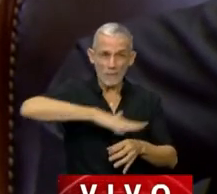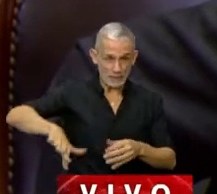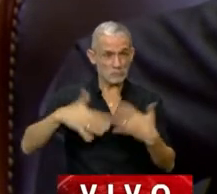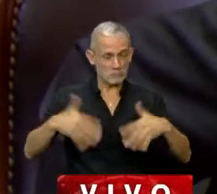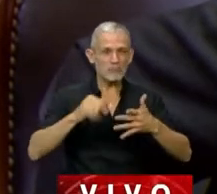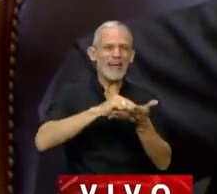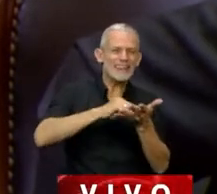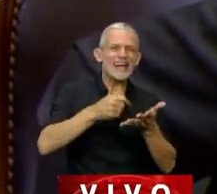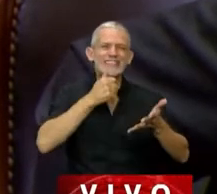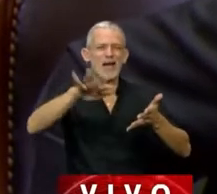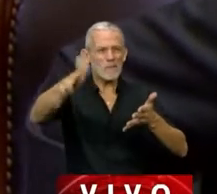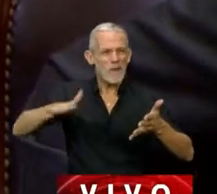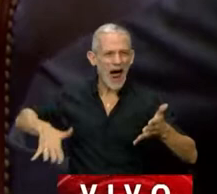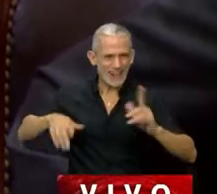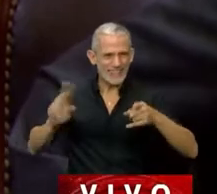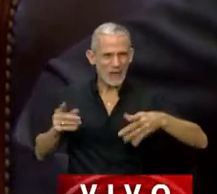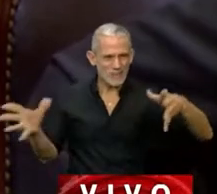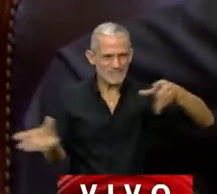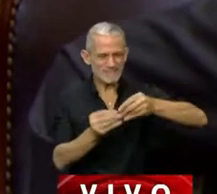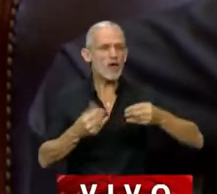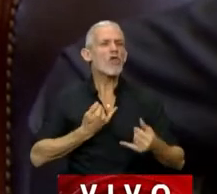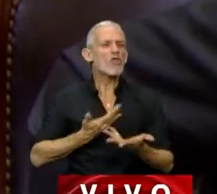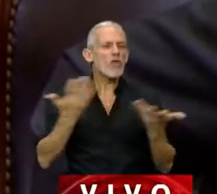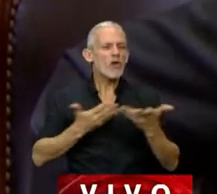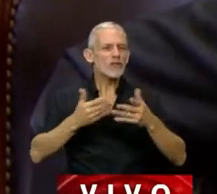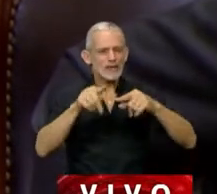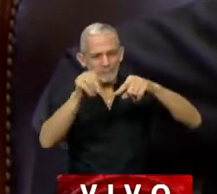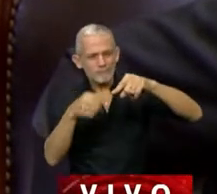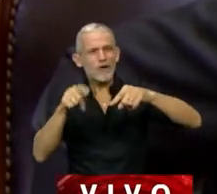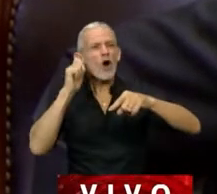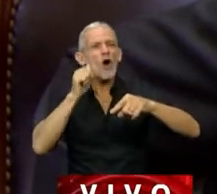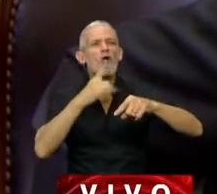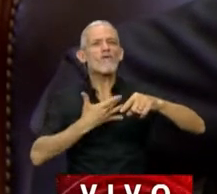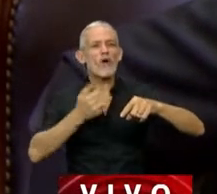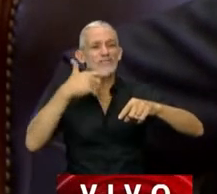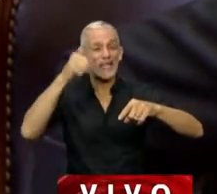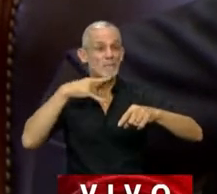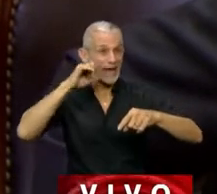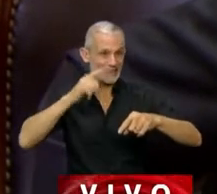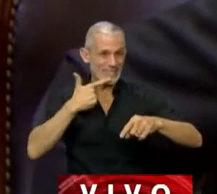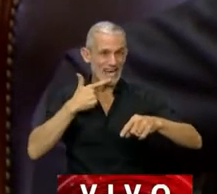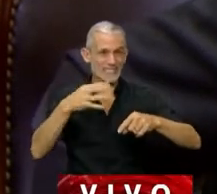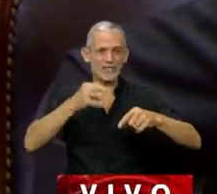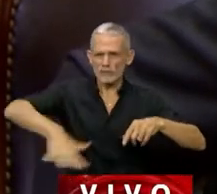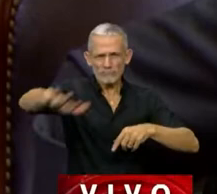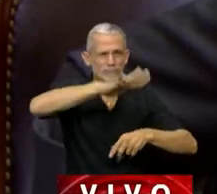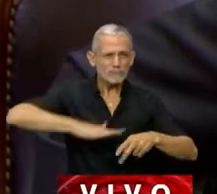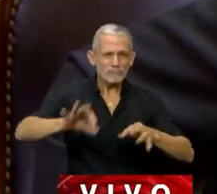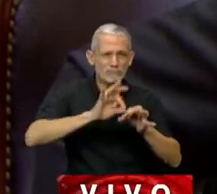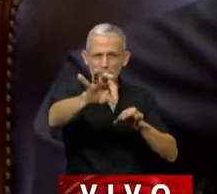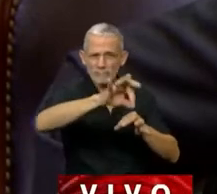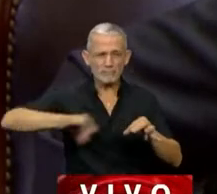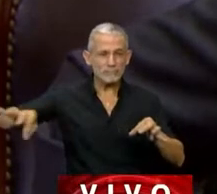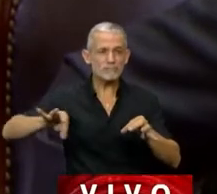porción terrestre como marina que se sitúa en el Golfo San Matías. La superficie abarca